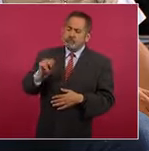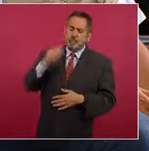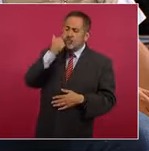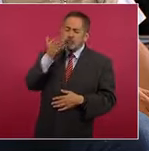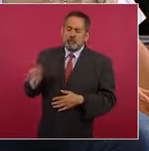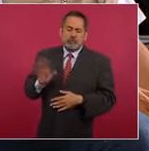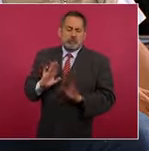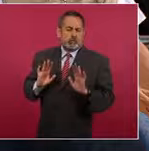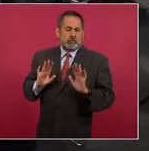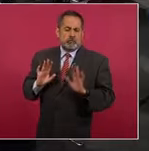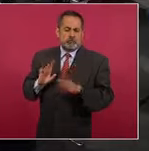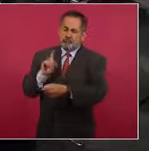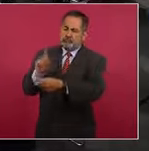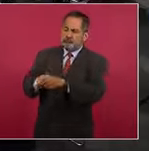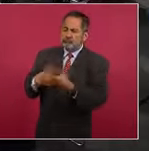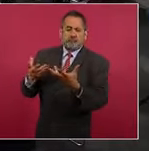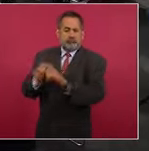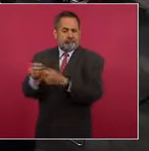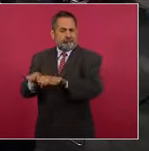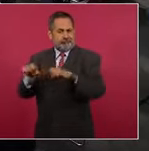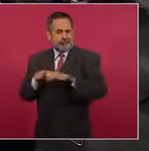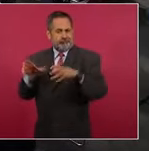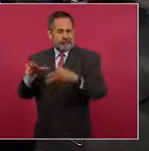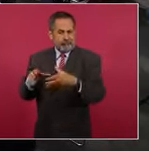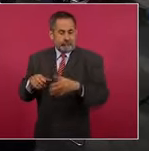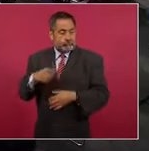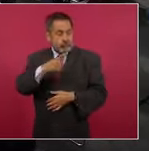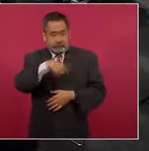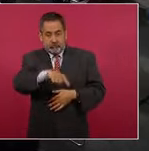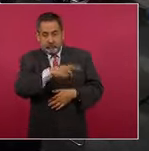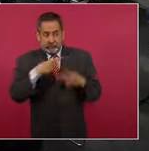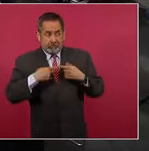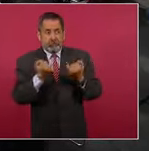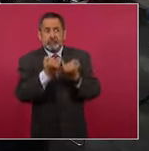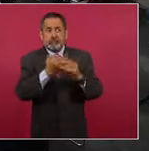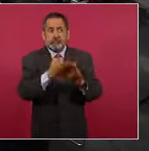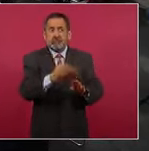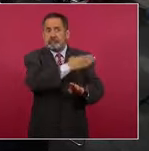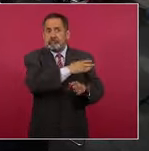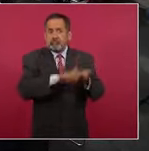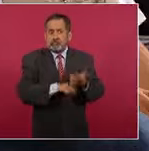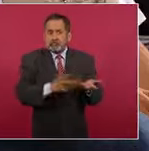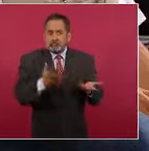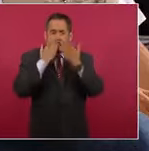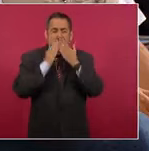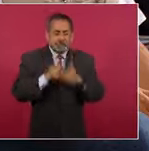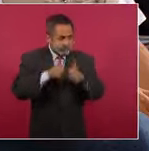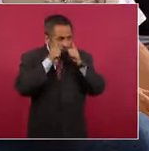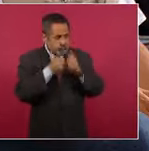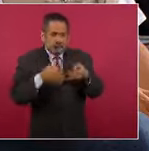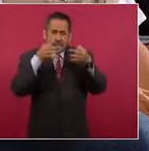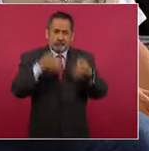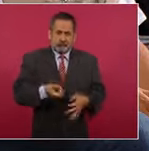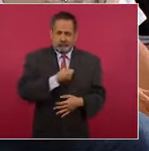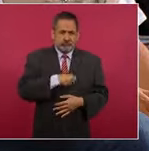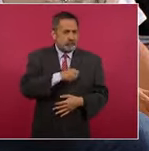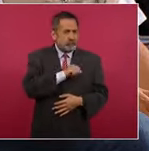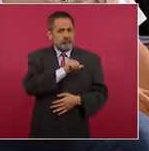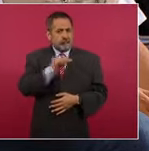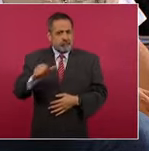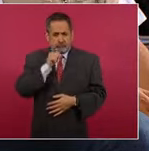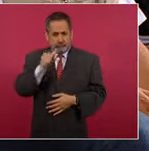a este sistema, estaría su población igual que antes, ¿no? Sin un sistema digno de salud y sin poder